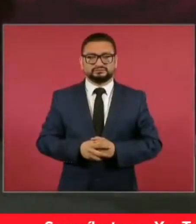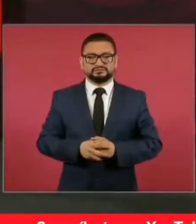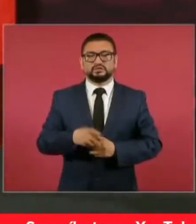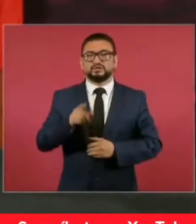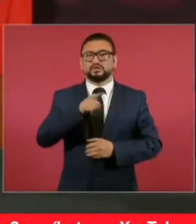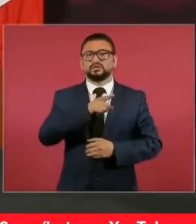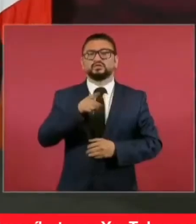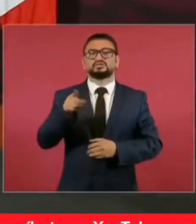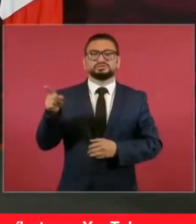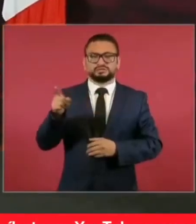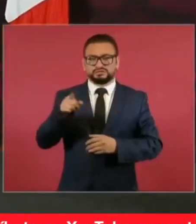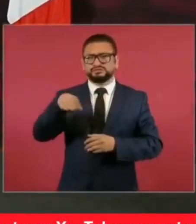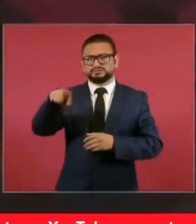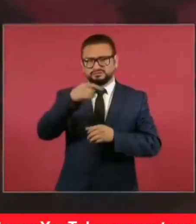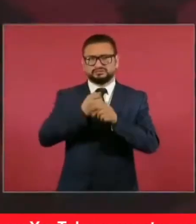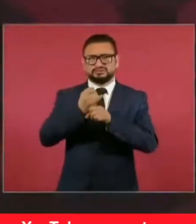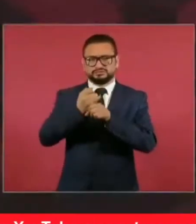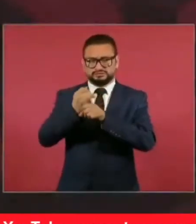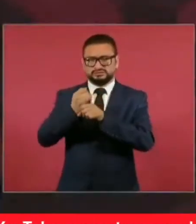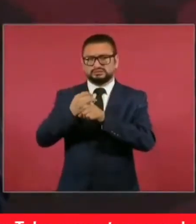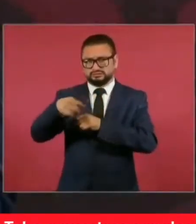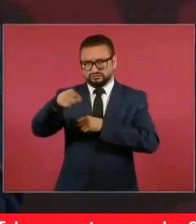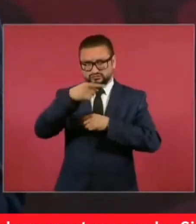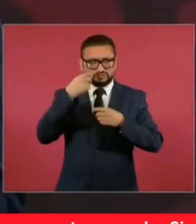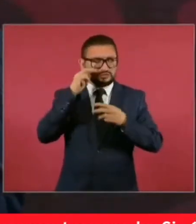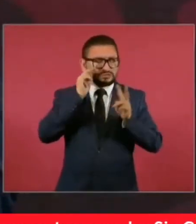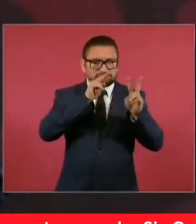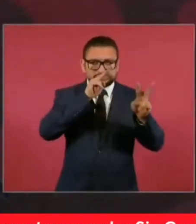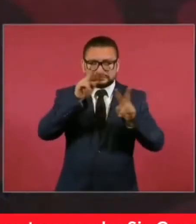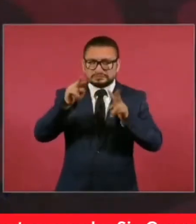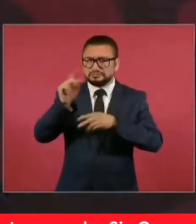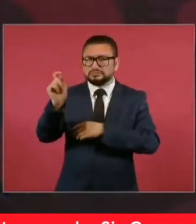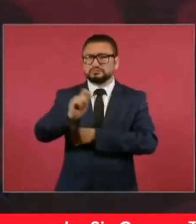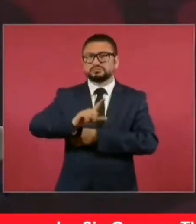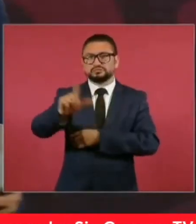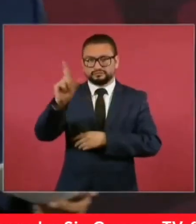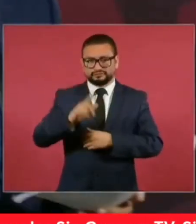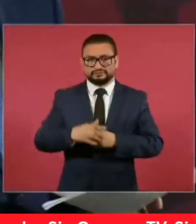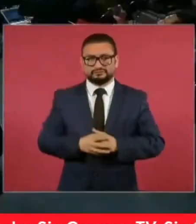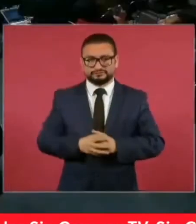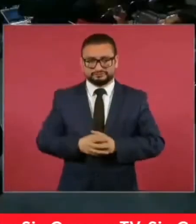Ustedes son investigadores, mirones profesionales.